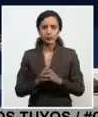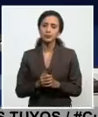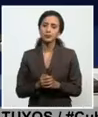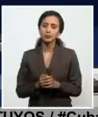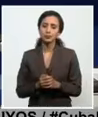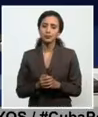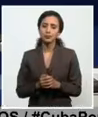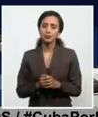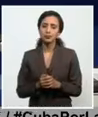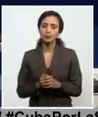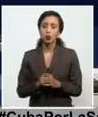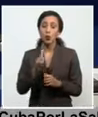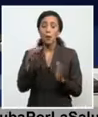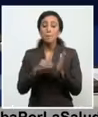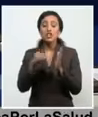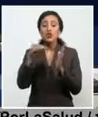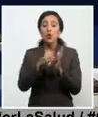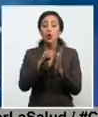con